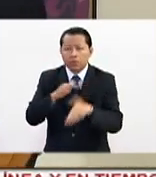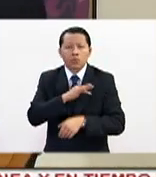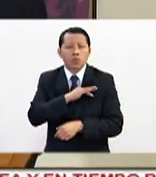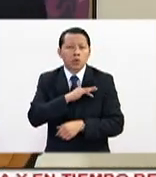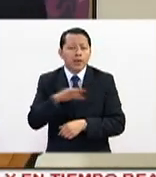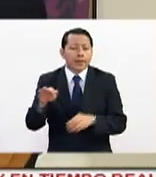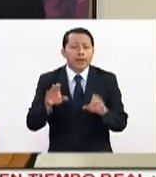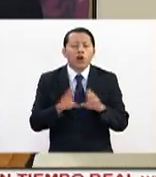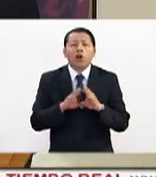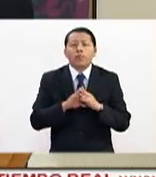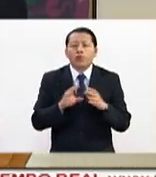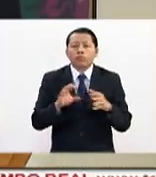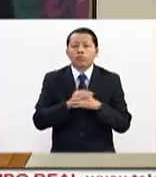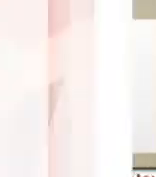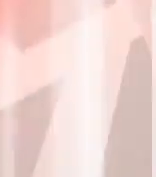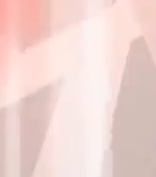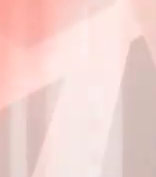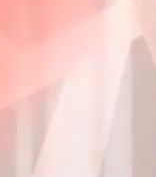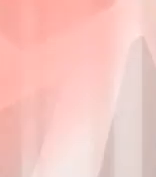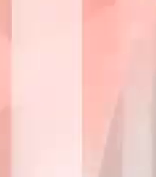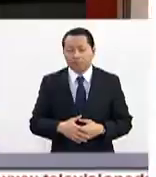puede construir la paz.